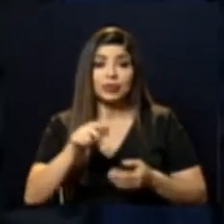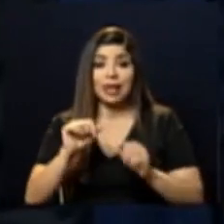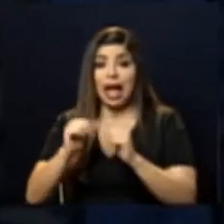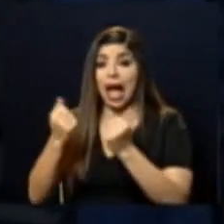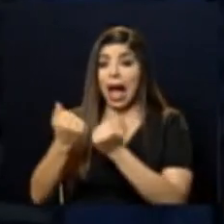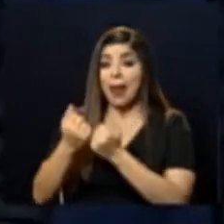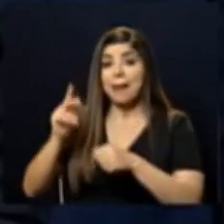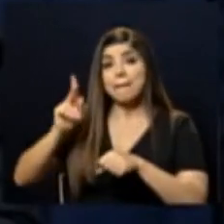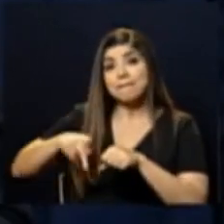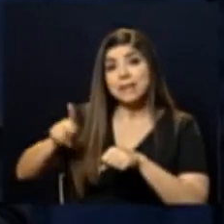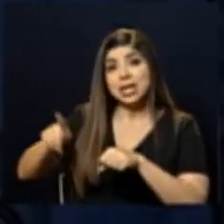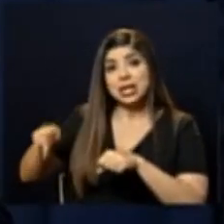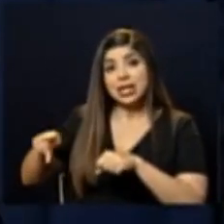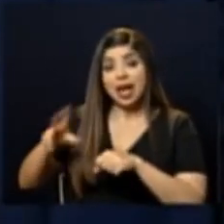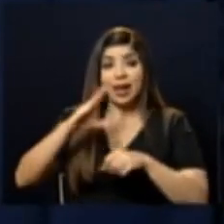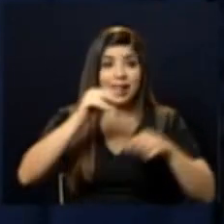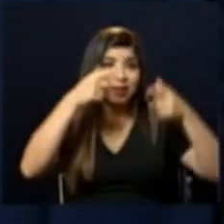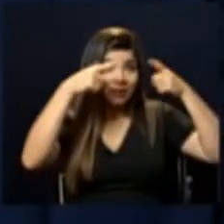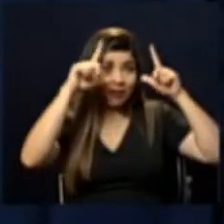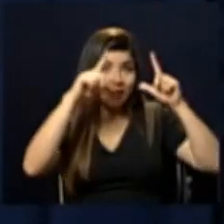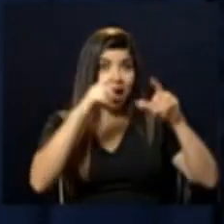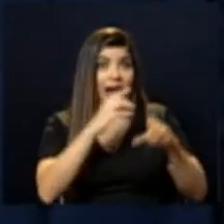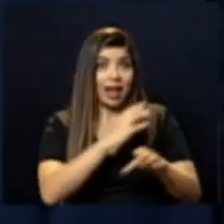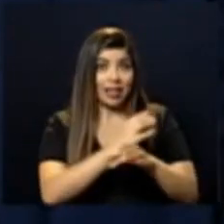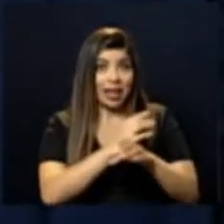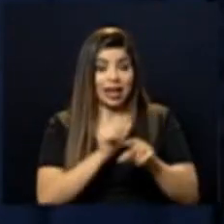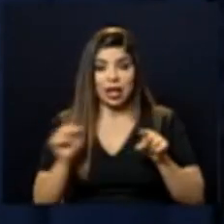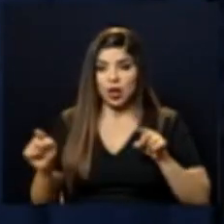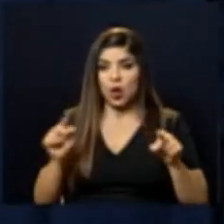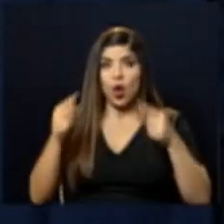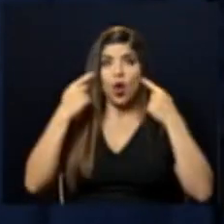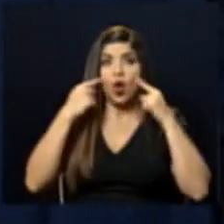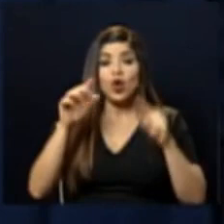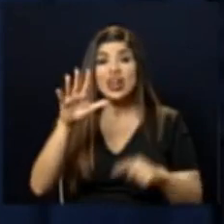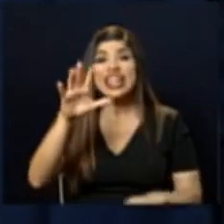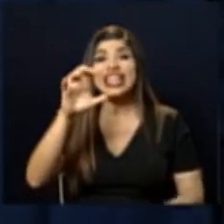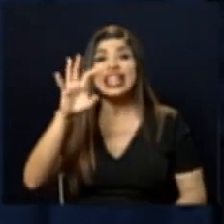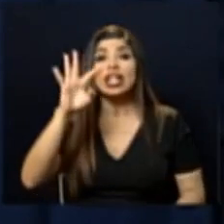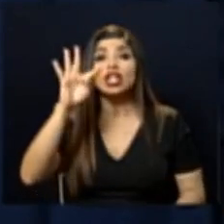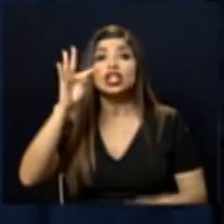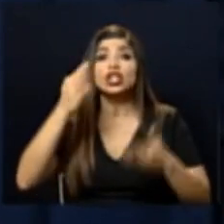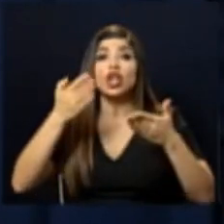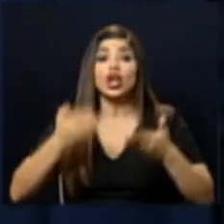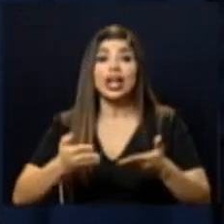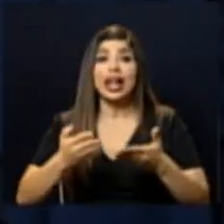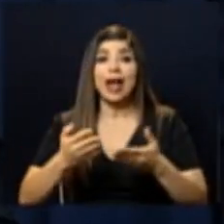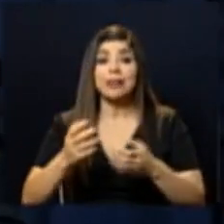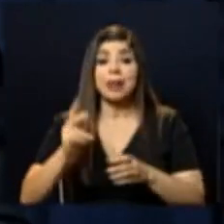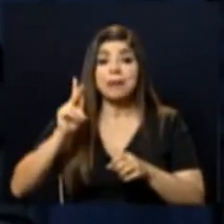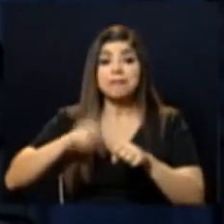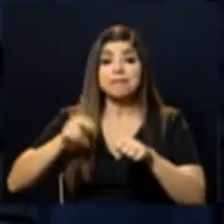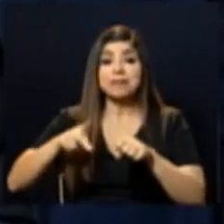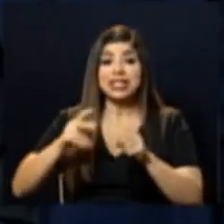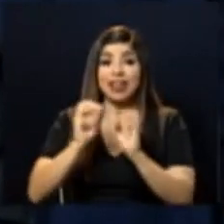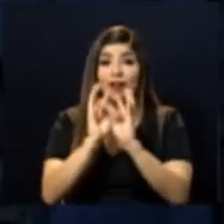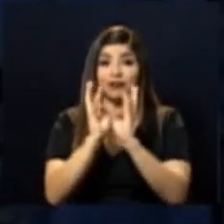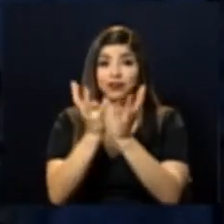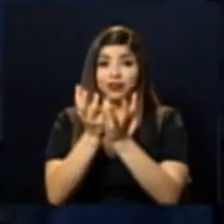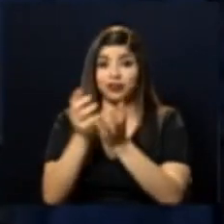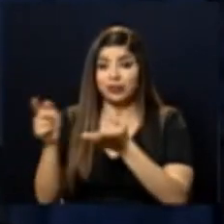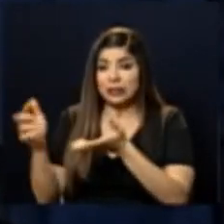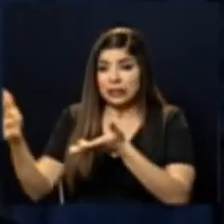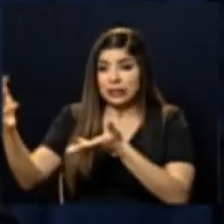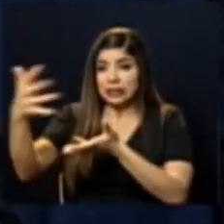sector piñero y el sector ganadero se ha logrado utilizar 500 toneladas de corona de piña para alimentar